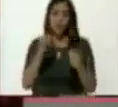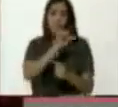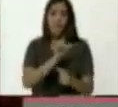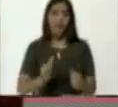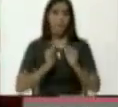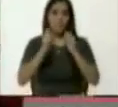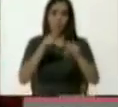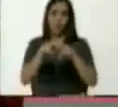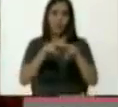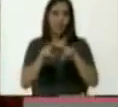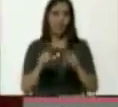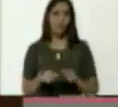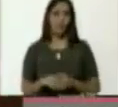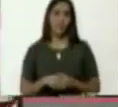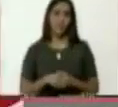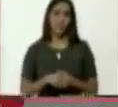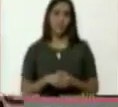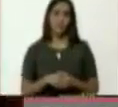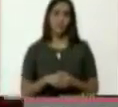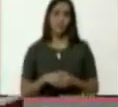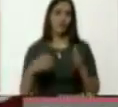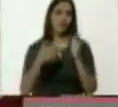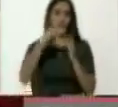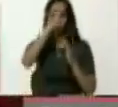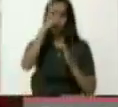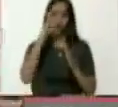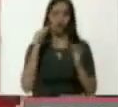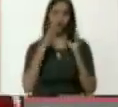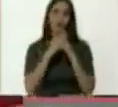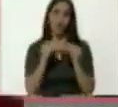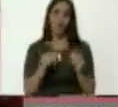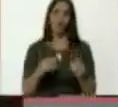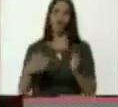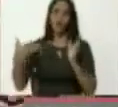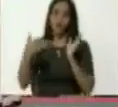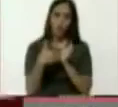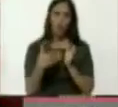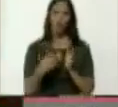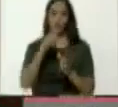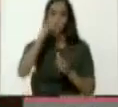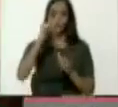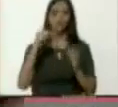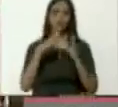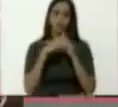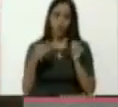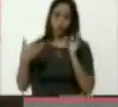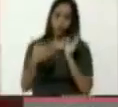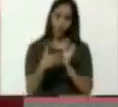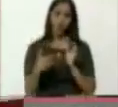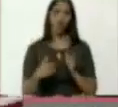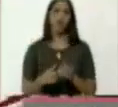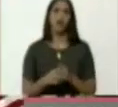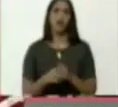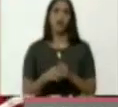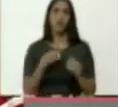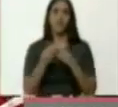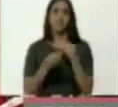empezaron los rumores. Sí. Contra Diosdado, todos enfilados. Contra el presidente Nicolás Maduro, todos enfilados. Tratando de generar, ¿qué?